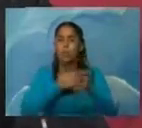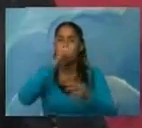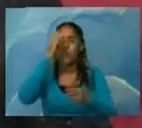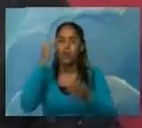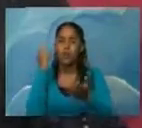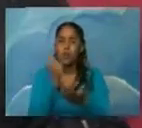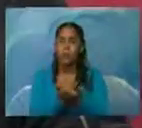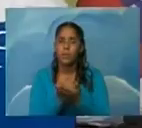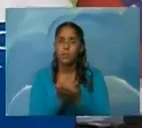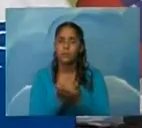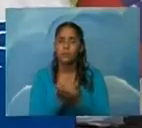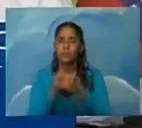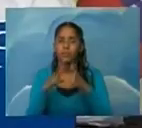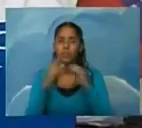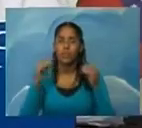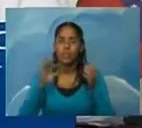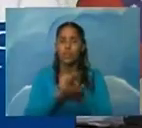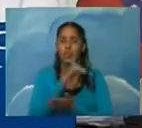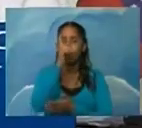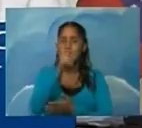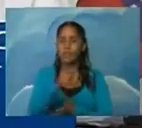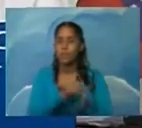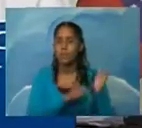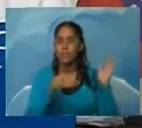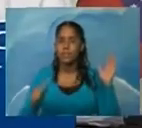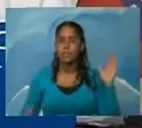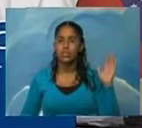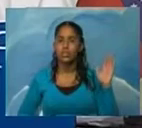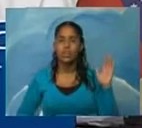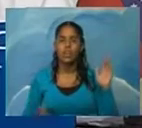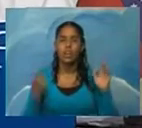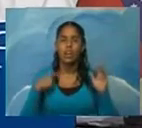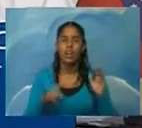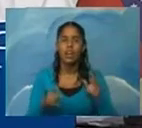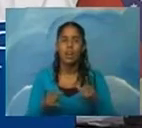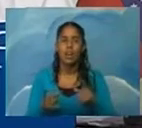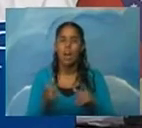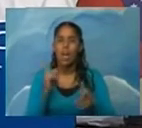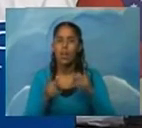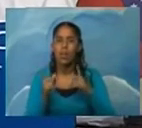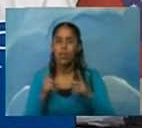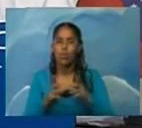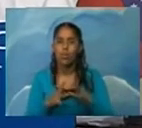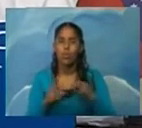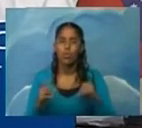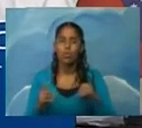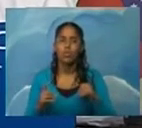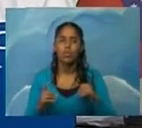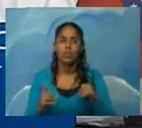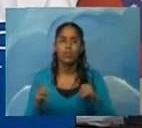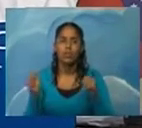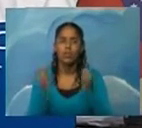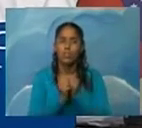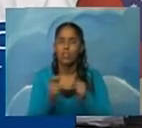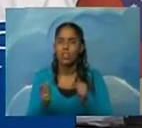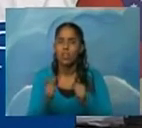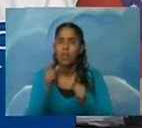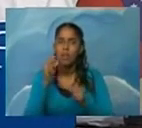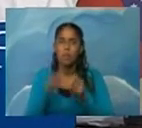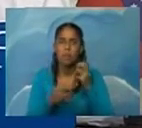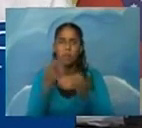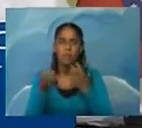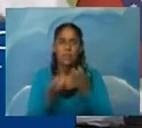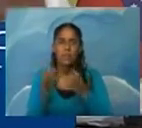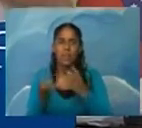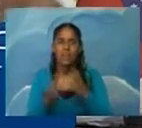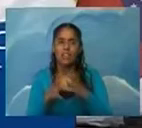Amén. Toda la gloria sea para el Señor. Hay unos ajiceros que hacen con bachaco. Eso ay. No